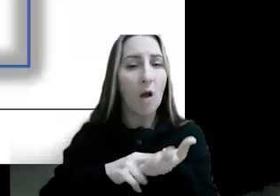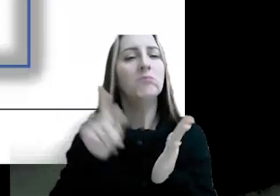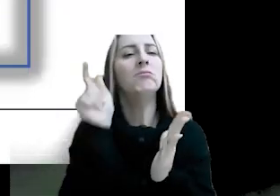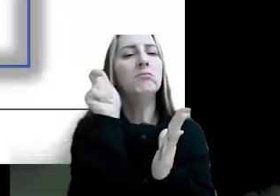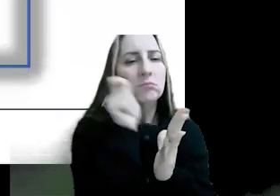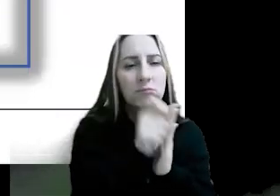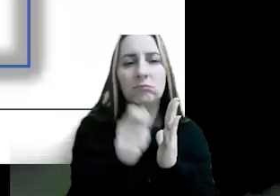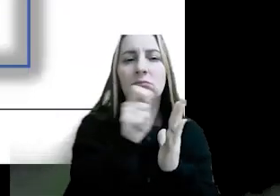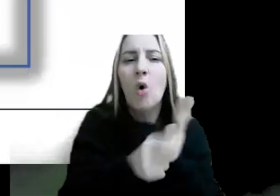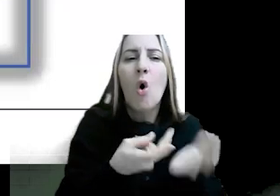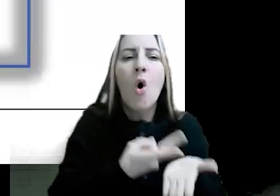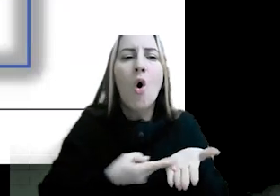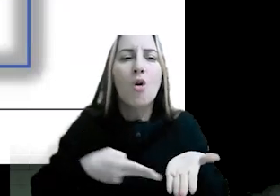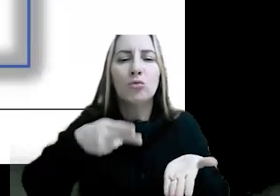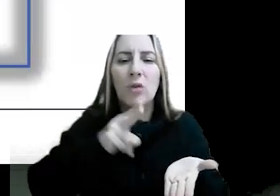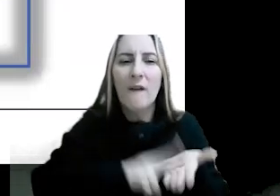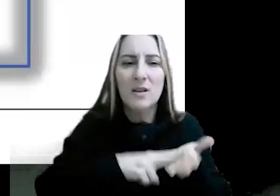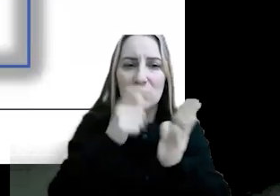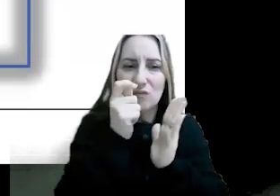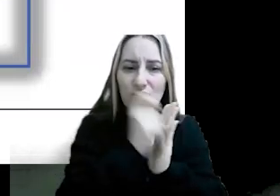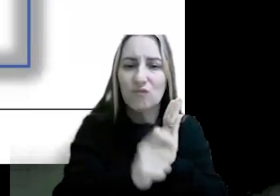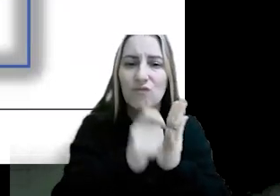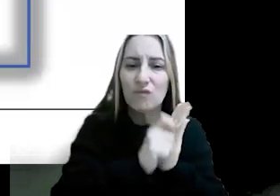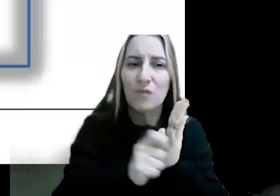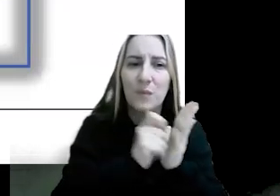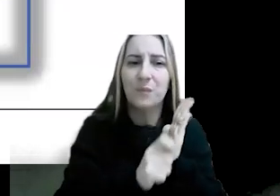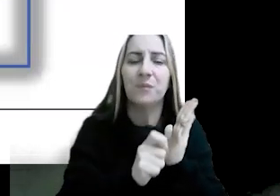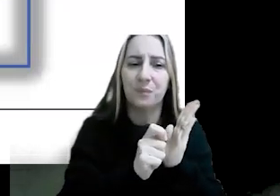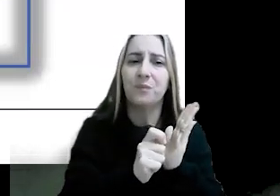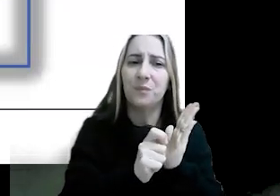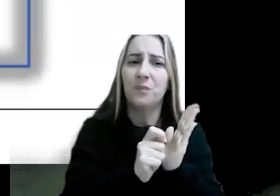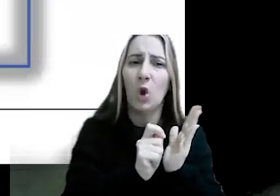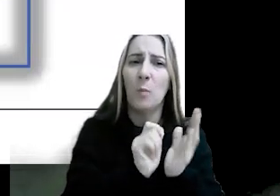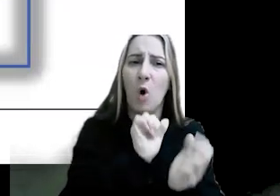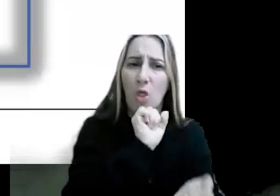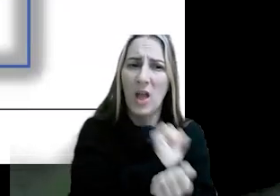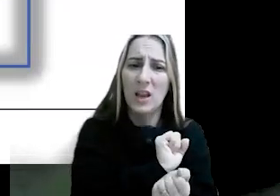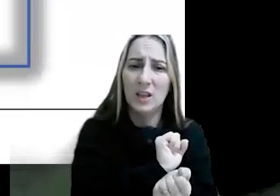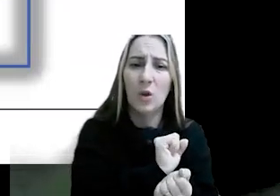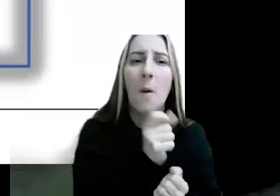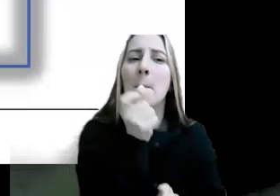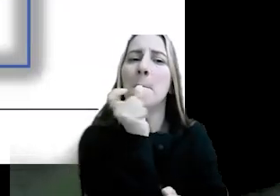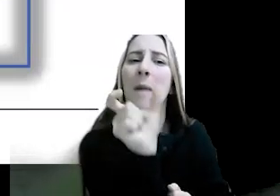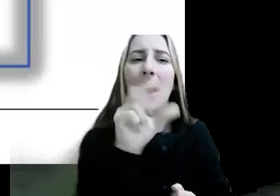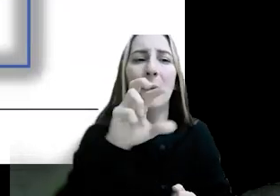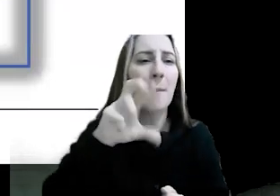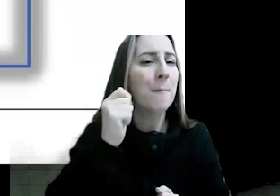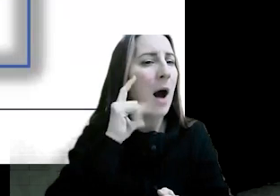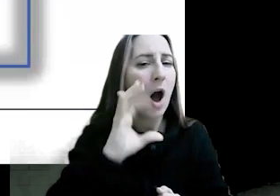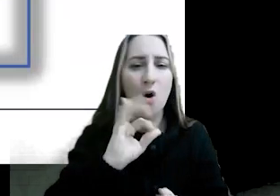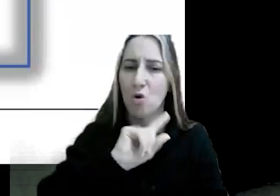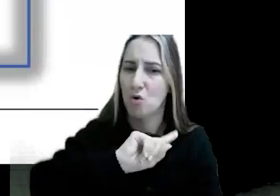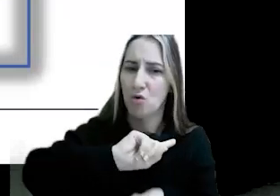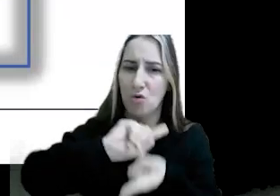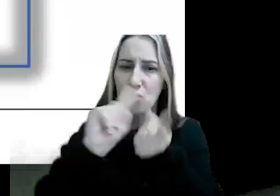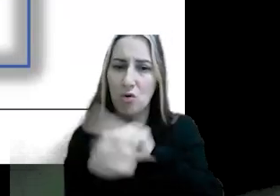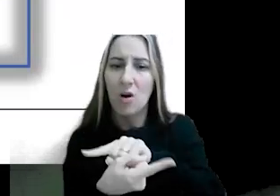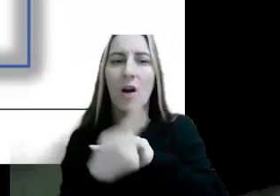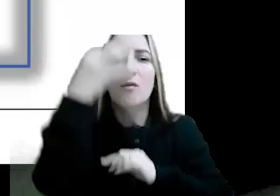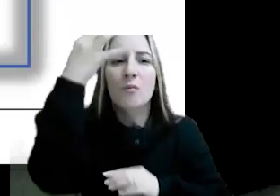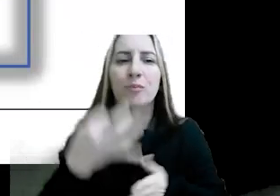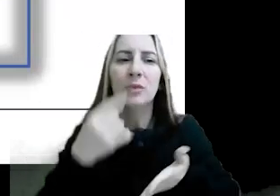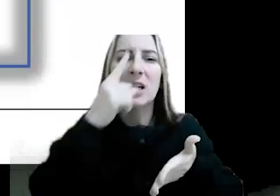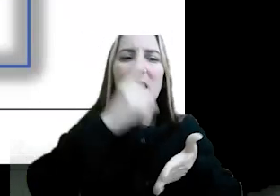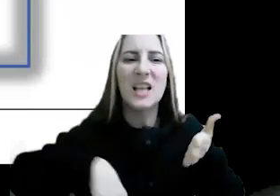nuevamente este tipo de delito y en vez de utilizar la palabra pago, utiliza la palabra cancelación. Entonces,